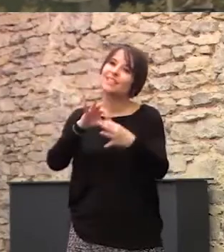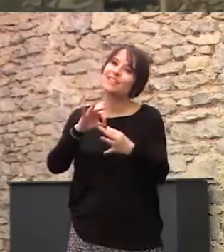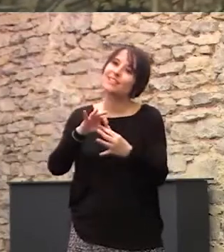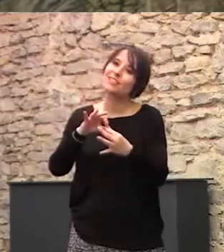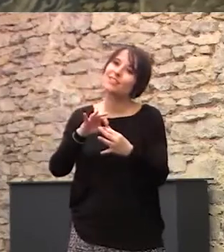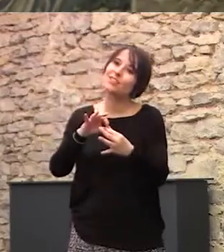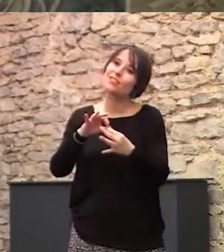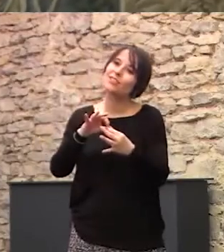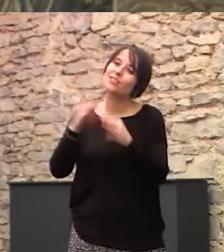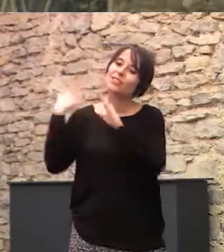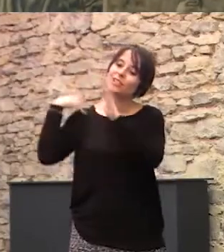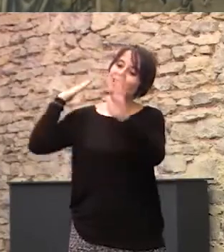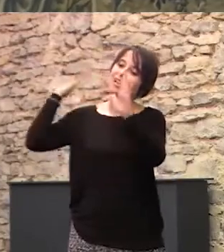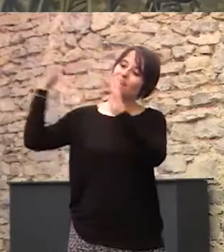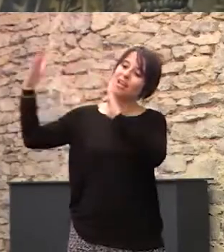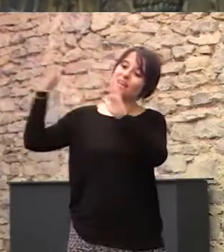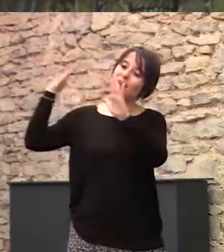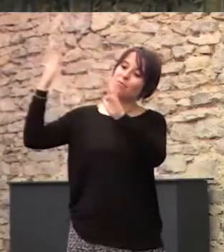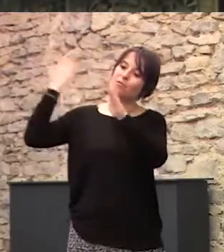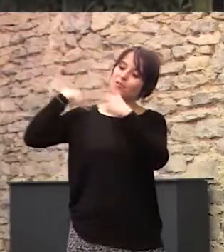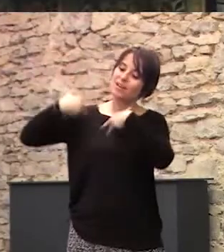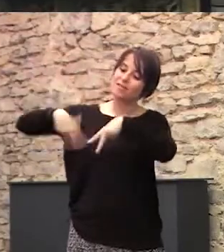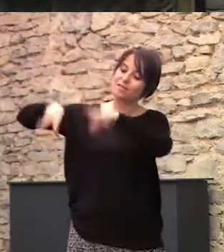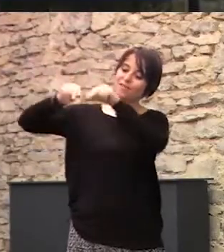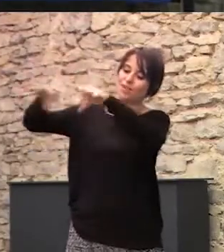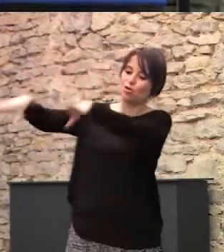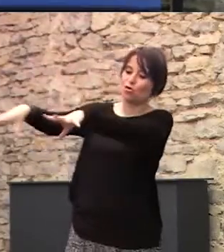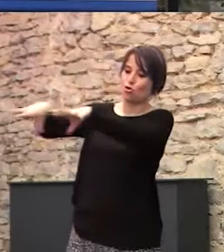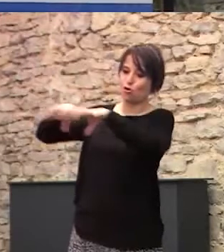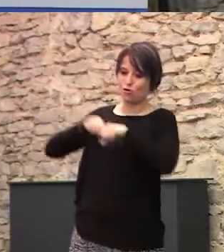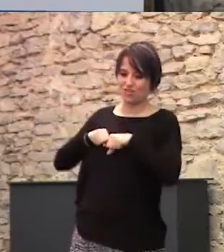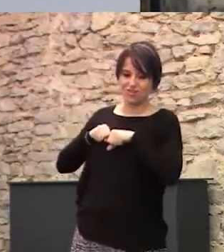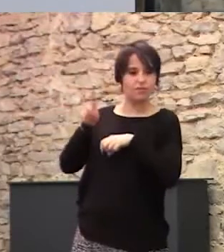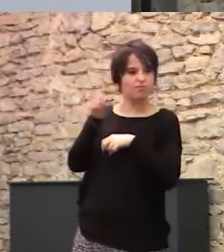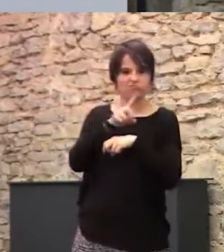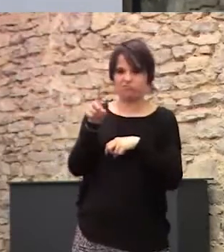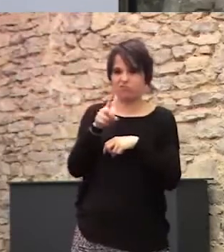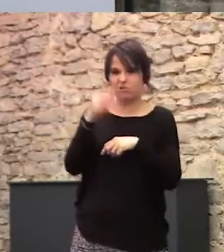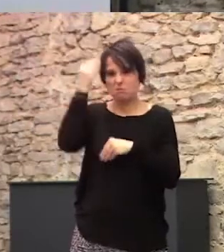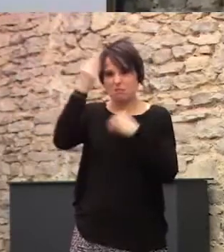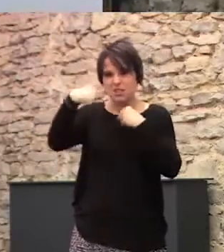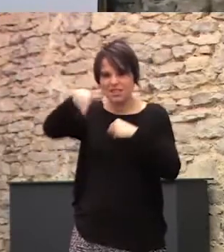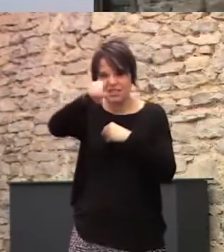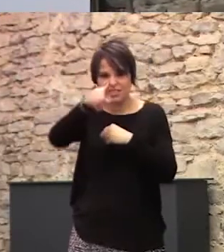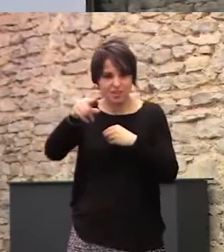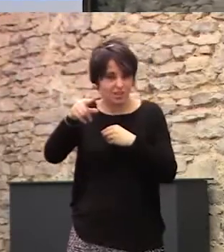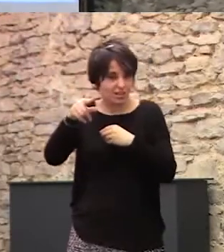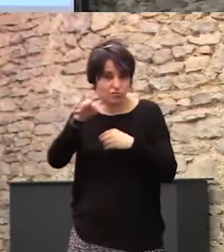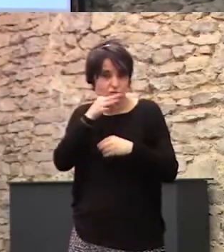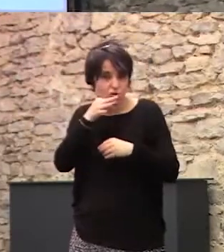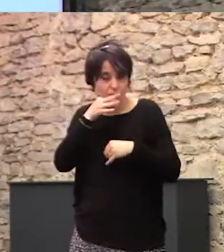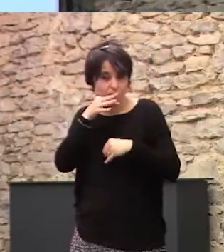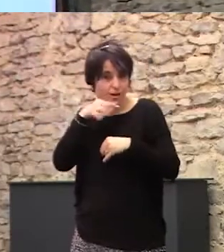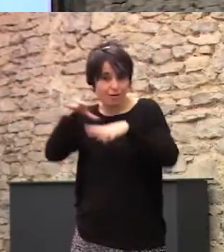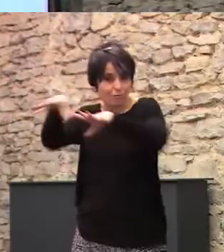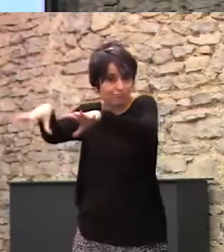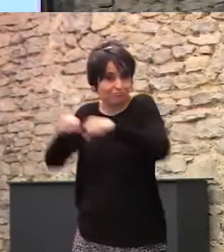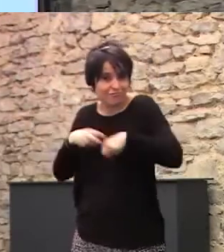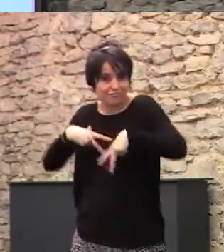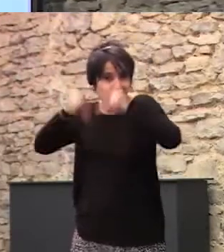un tiempo que marca el fin de la colonización. Yo creo que nadie se cree que la colonización haya acabado, así